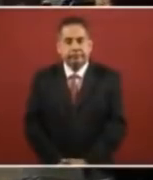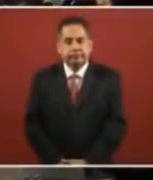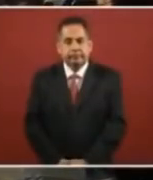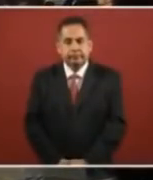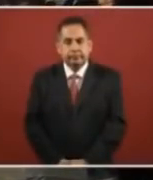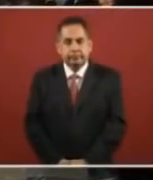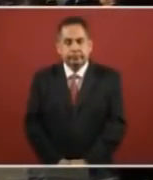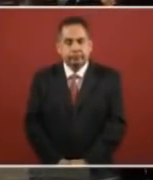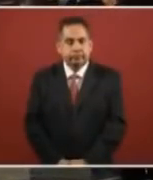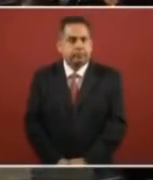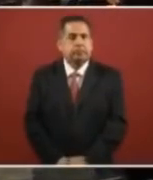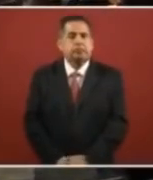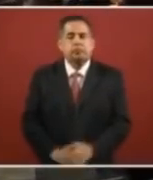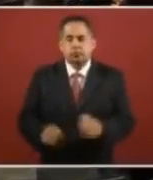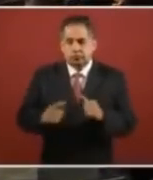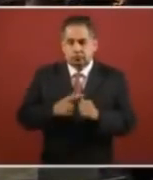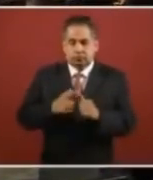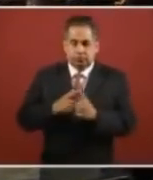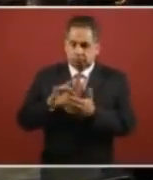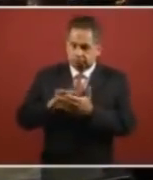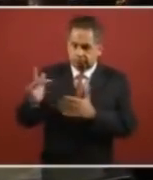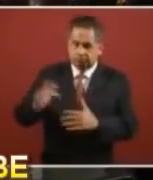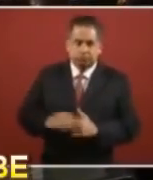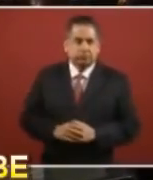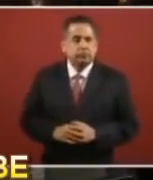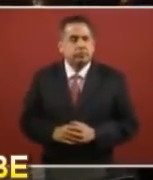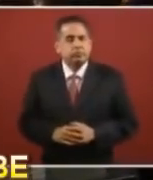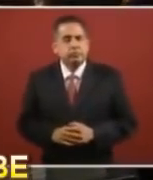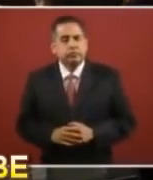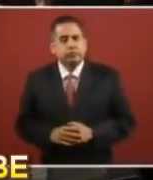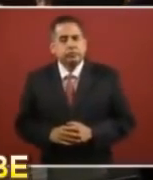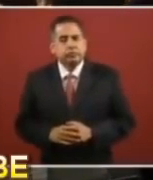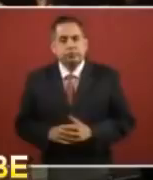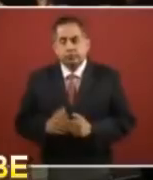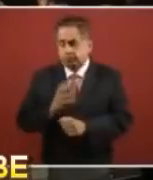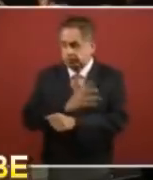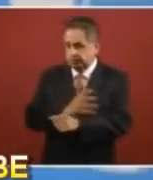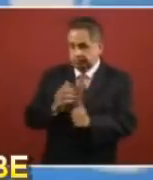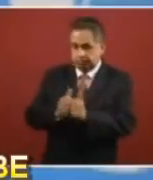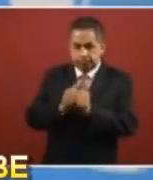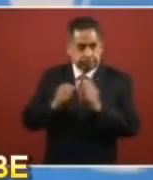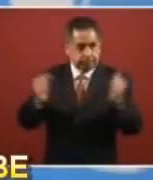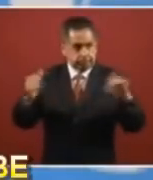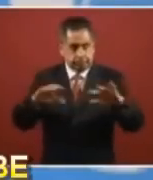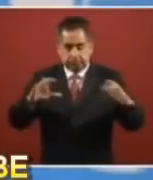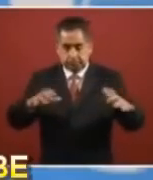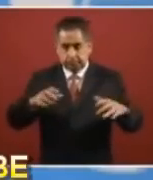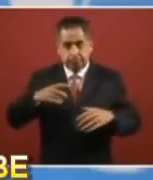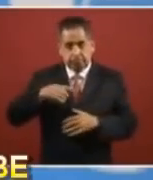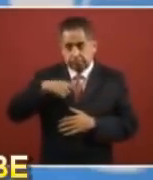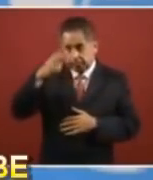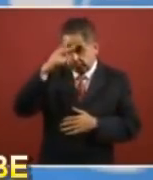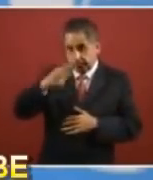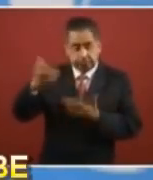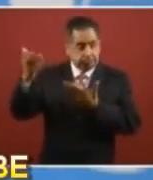Bueno, pues agradecerles por acompañarnos en